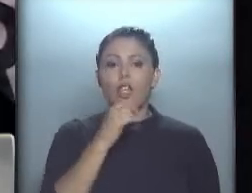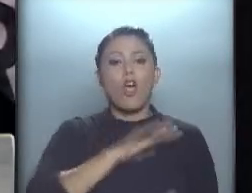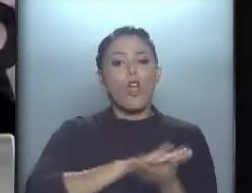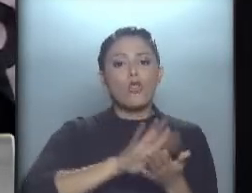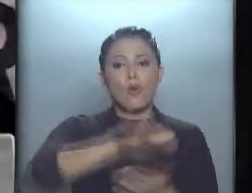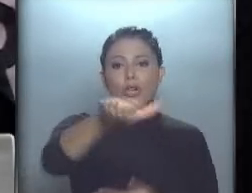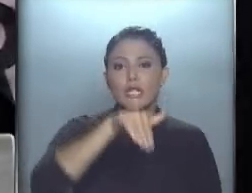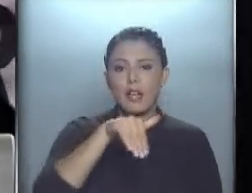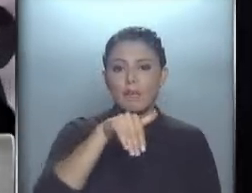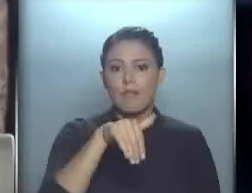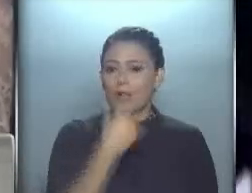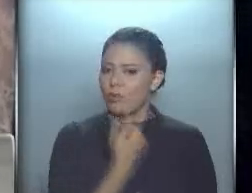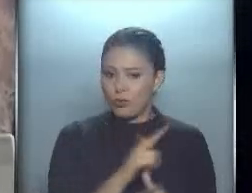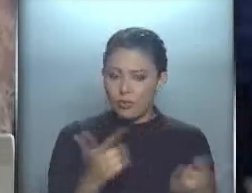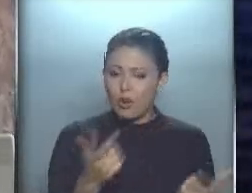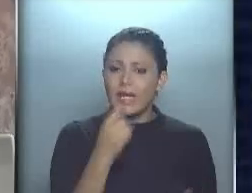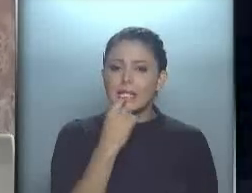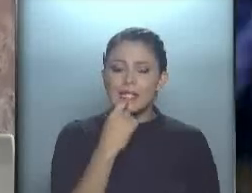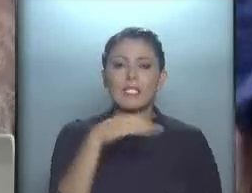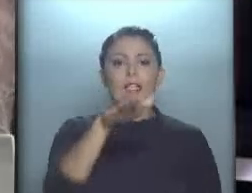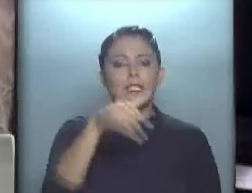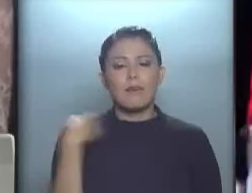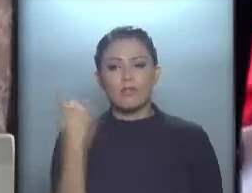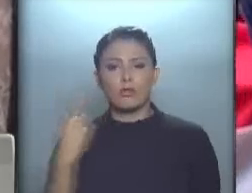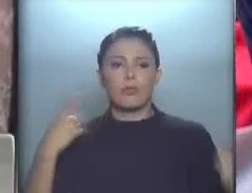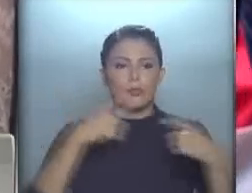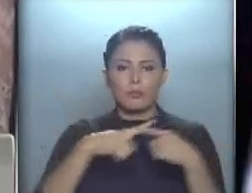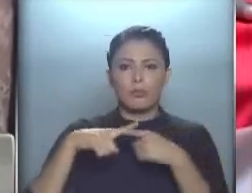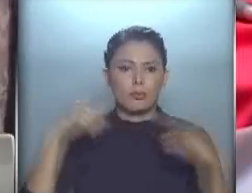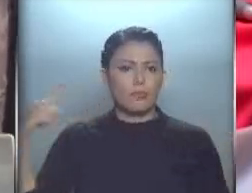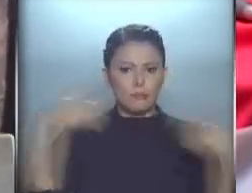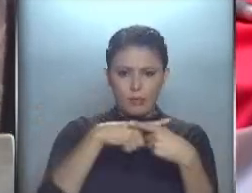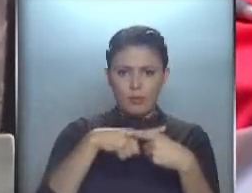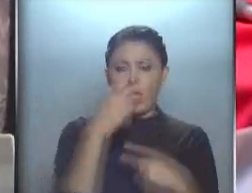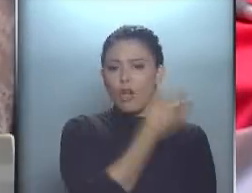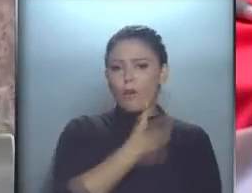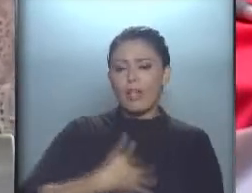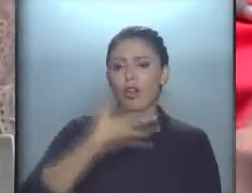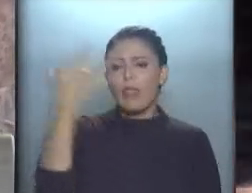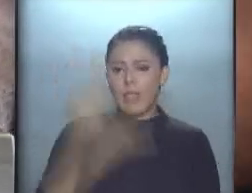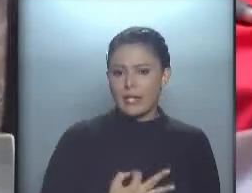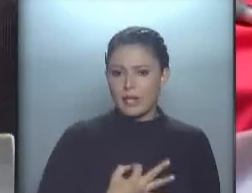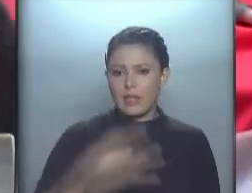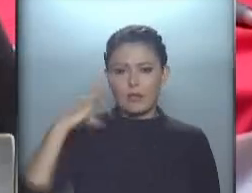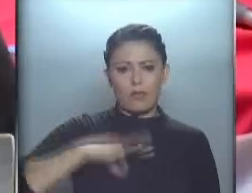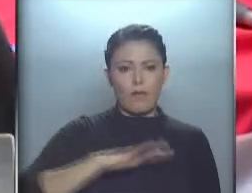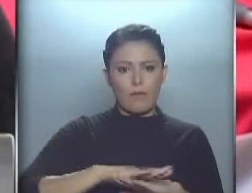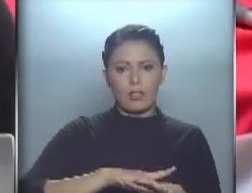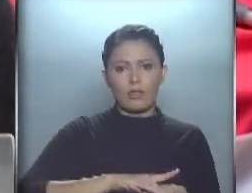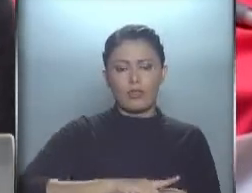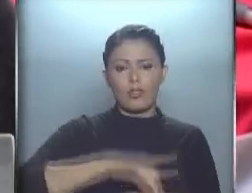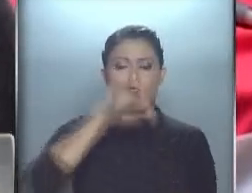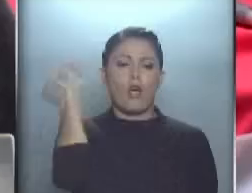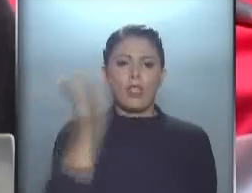convocatoria o que haya una convocatoria que no nos permita llegar a un acuerdo y el gobierno defina el piso unilateralmente por